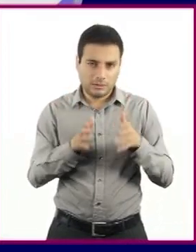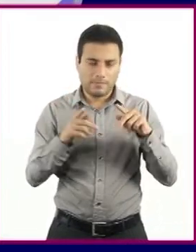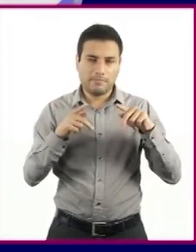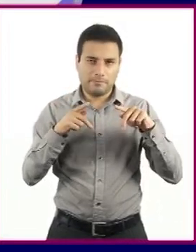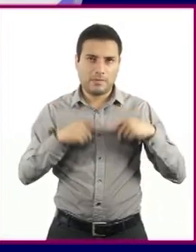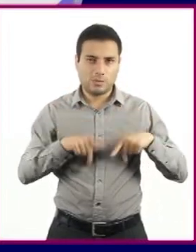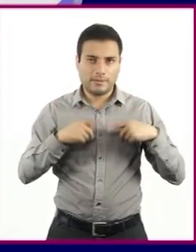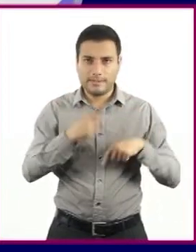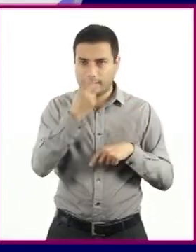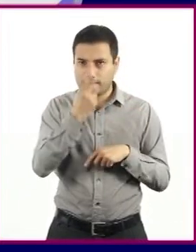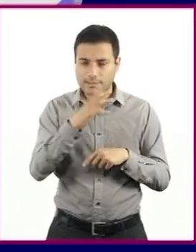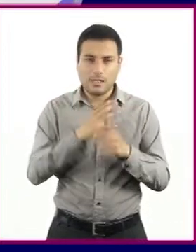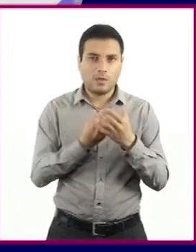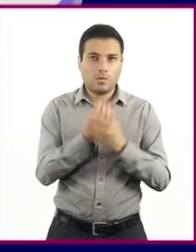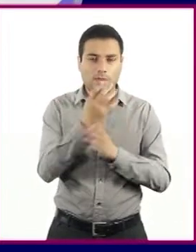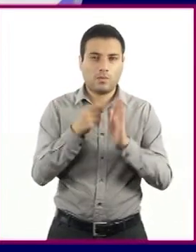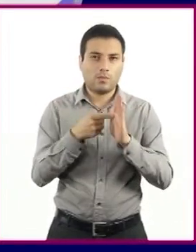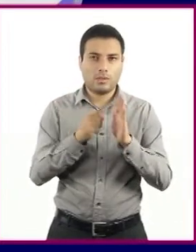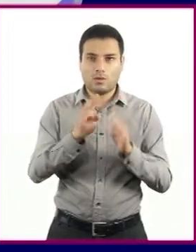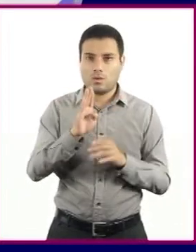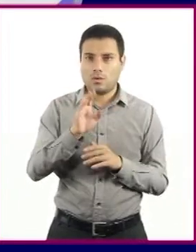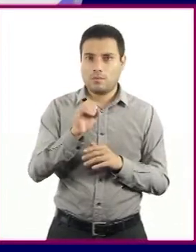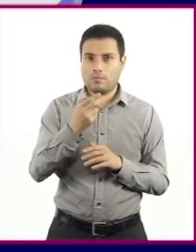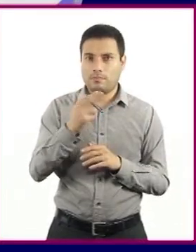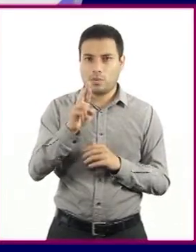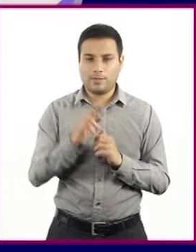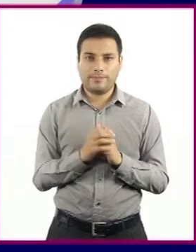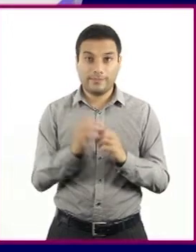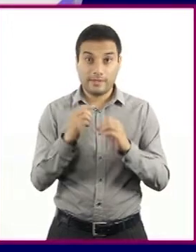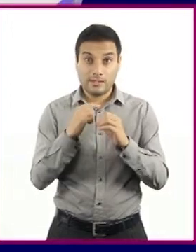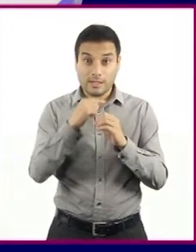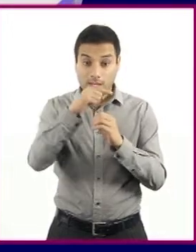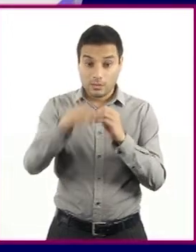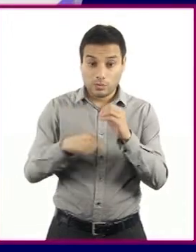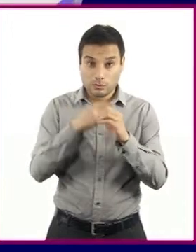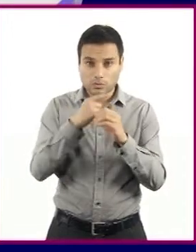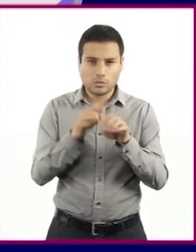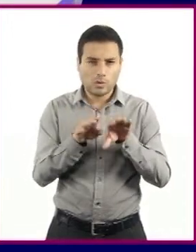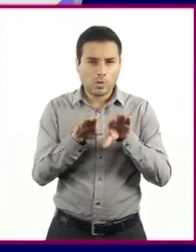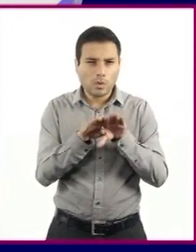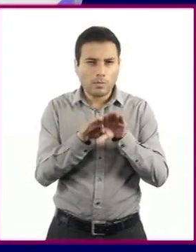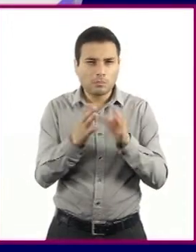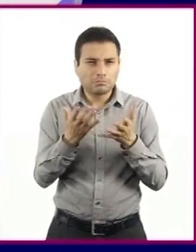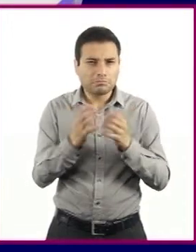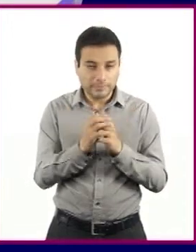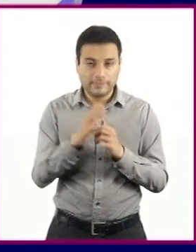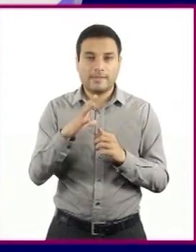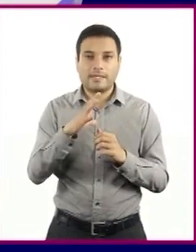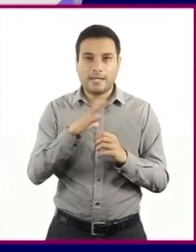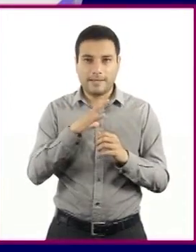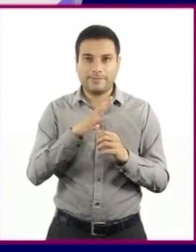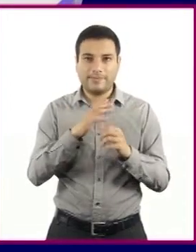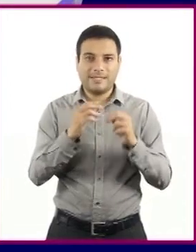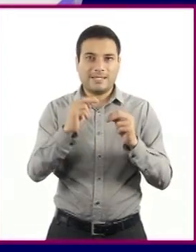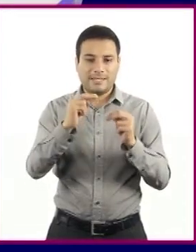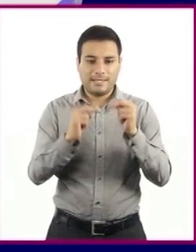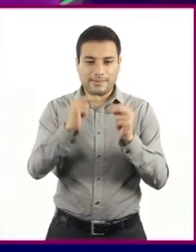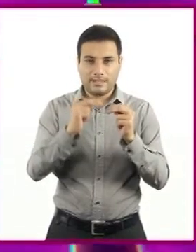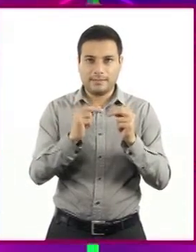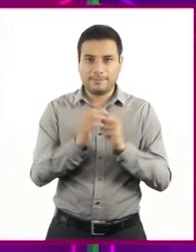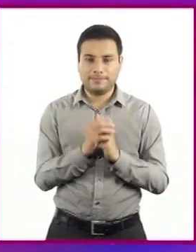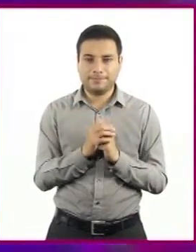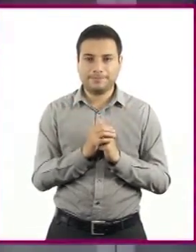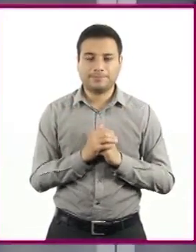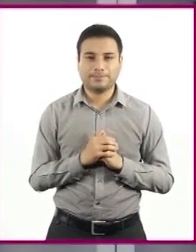el modelo de Bohr, que acomodaba los electrones en capas. El modelo de Rutherford para el núcleo era muy